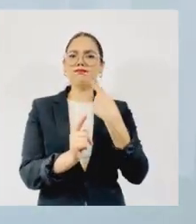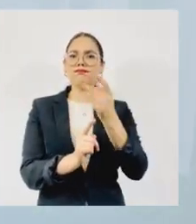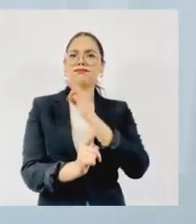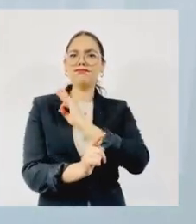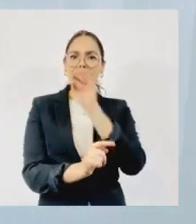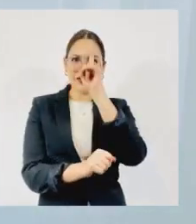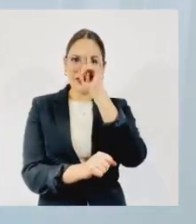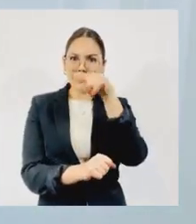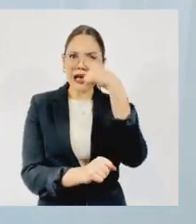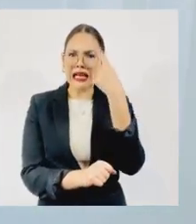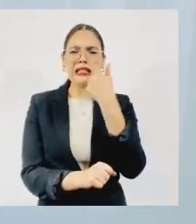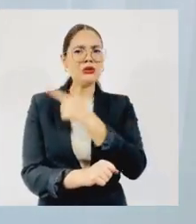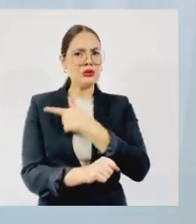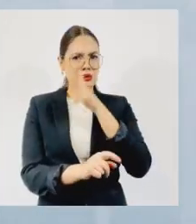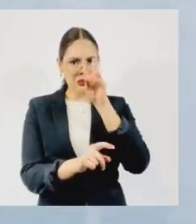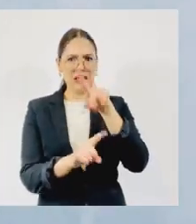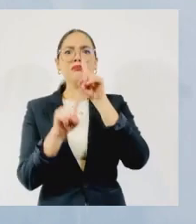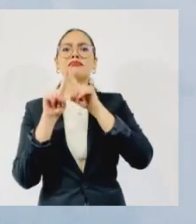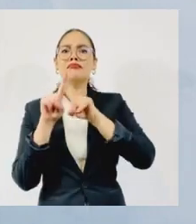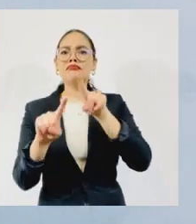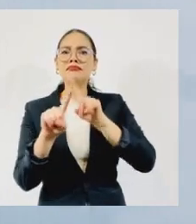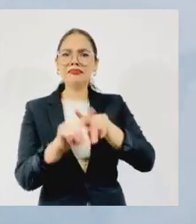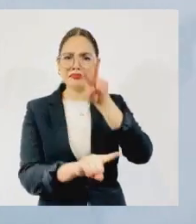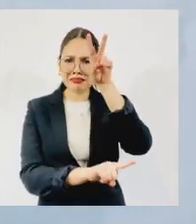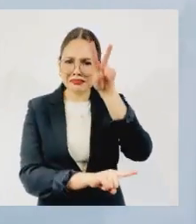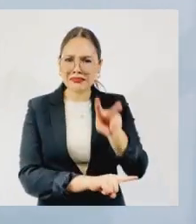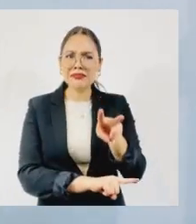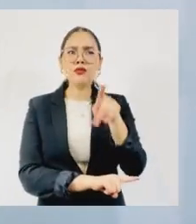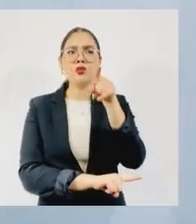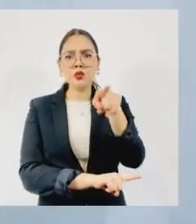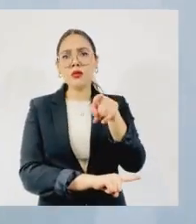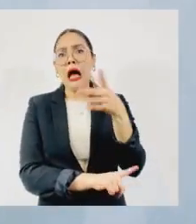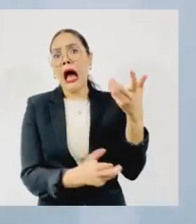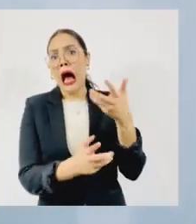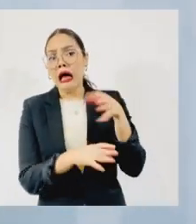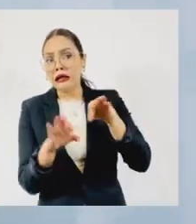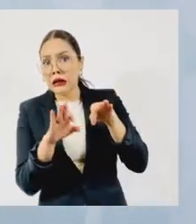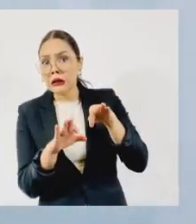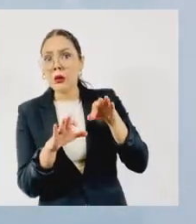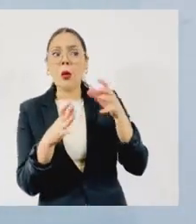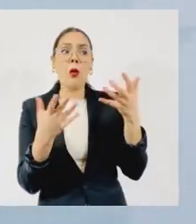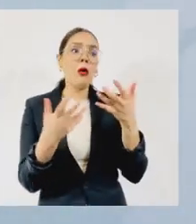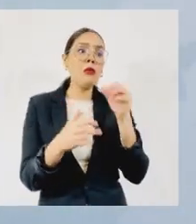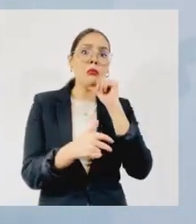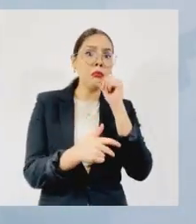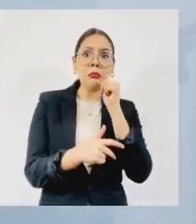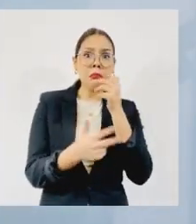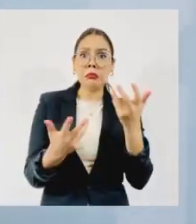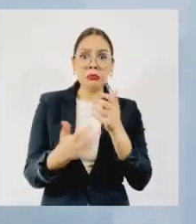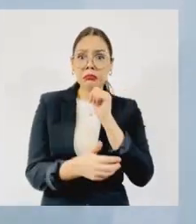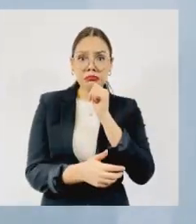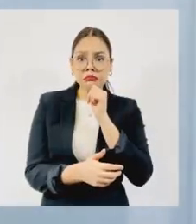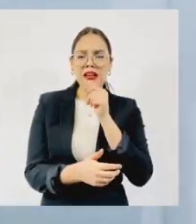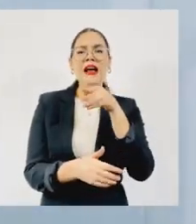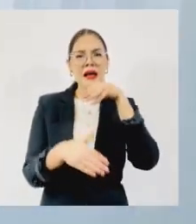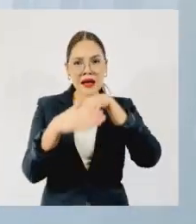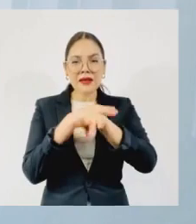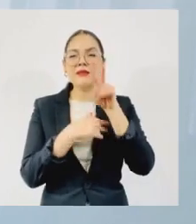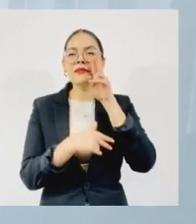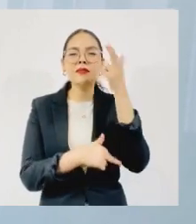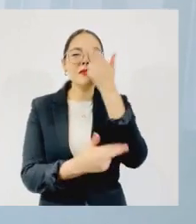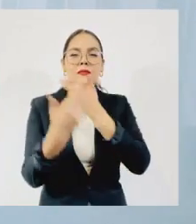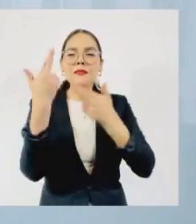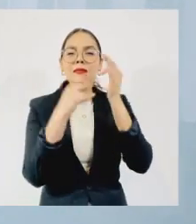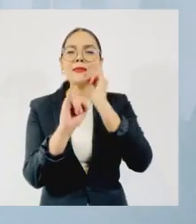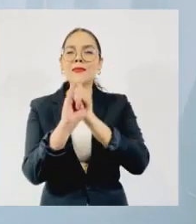la van a disfrutar todo el tiempo. De verdad, si tienen algo que hacer o si no tienen nada que hacer,